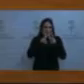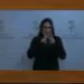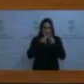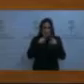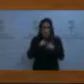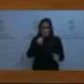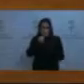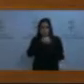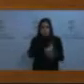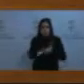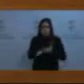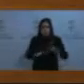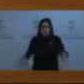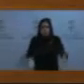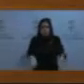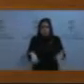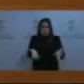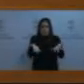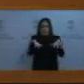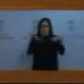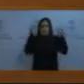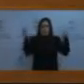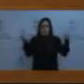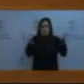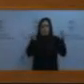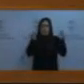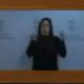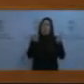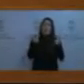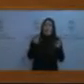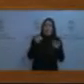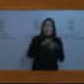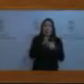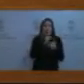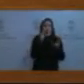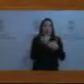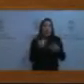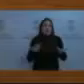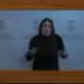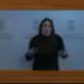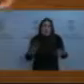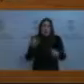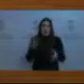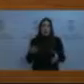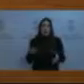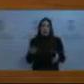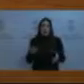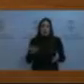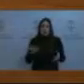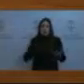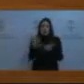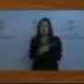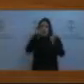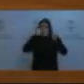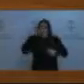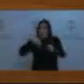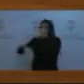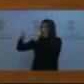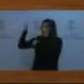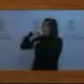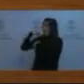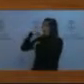y que reflotó ese país. ¿A que no hay dinero para todo? Naturalmente. ¿Que nunca va a volver a ser todo como fue? Yo diría